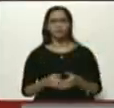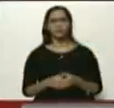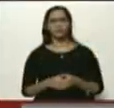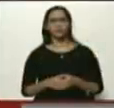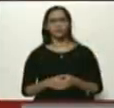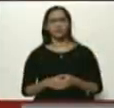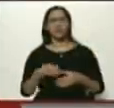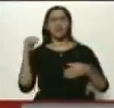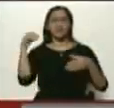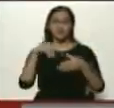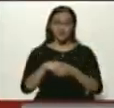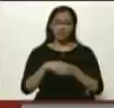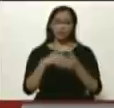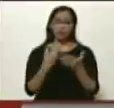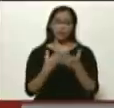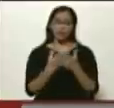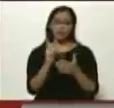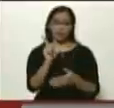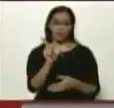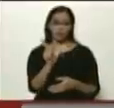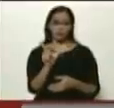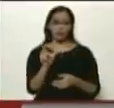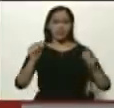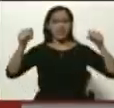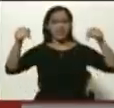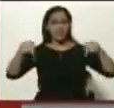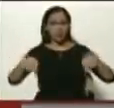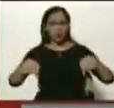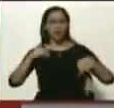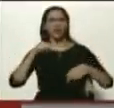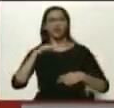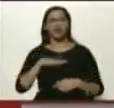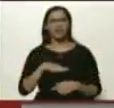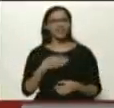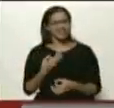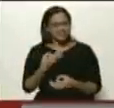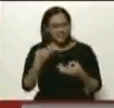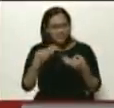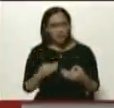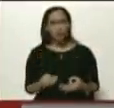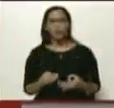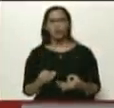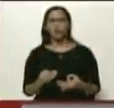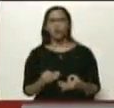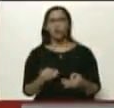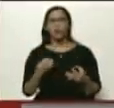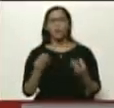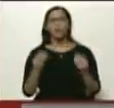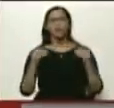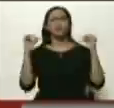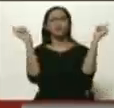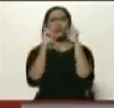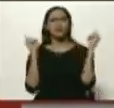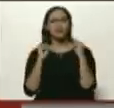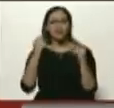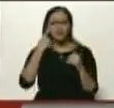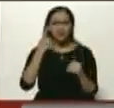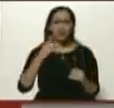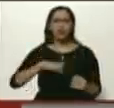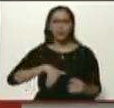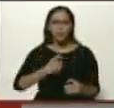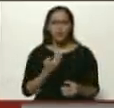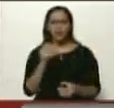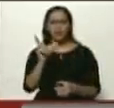dentro del partido. Y hoy estaría, estoy seguro, pues, mucho más feliz viendo lo que es capaz nuestro